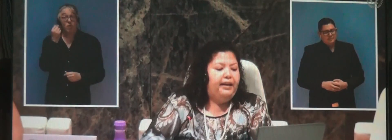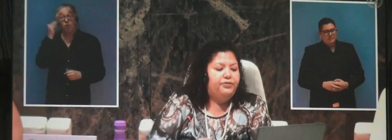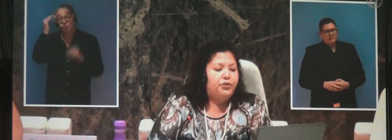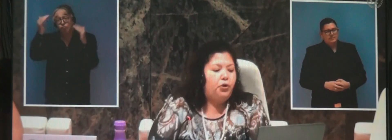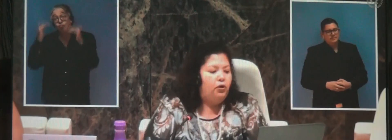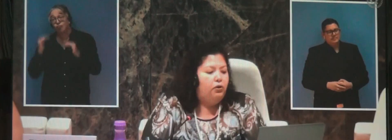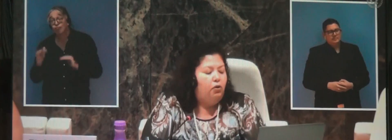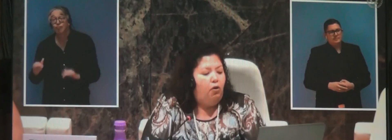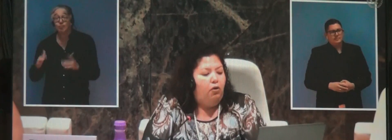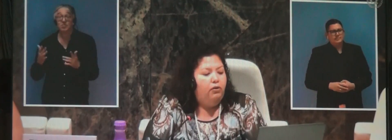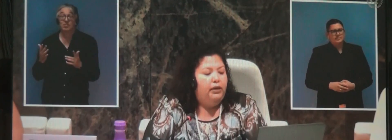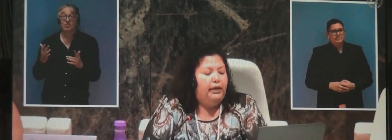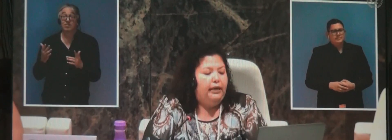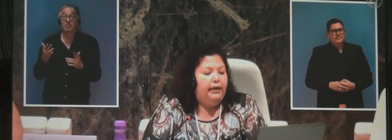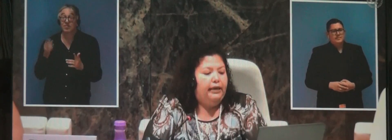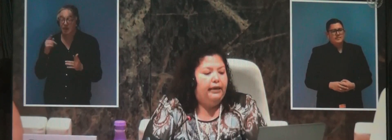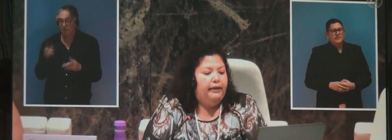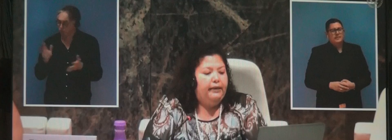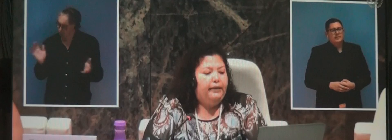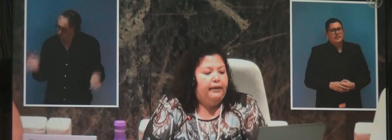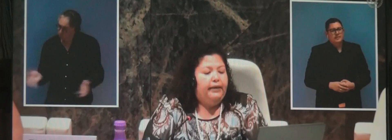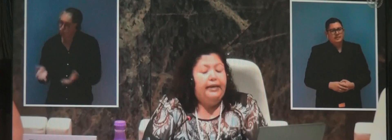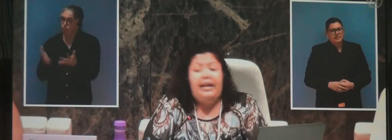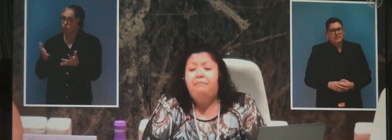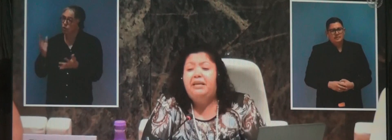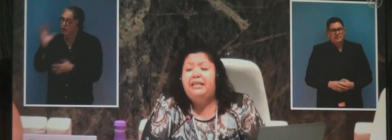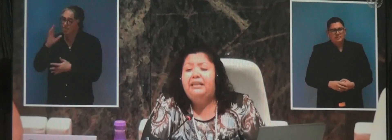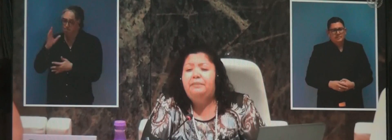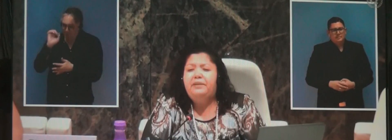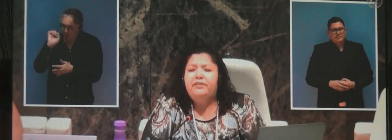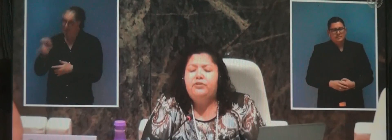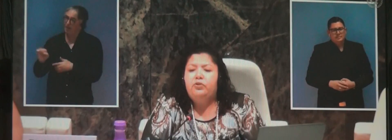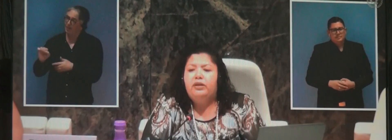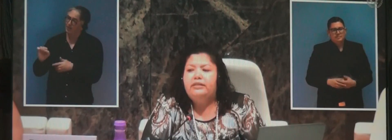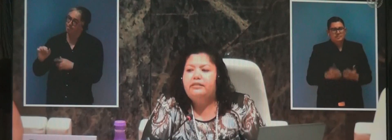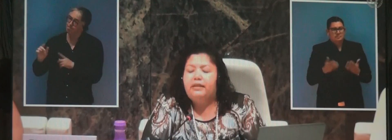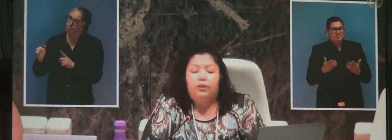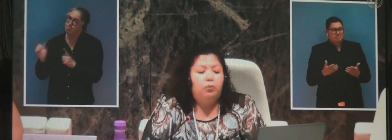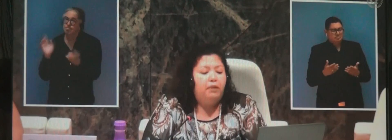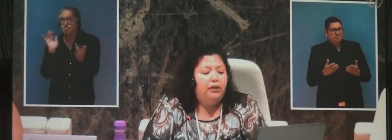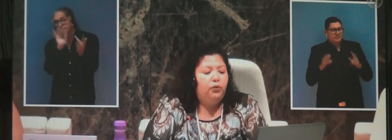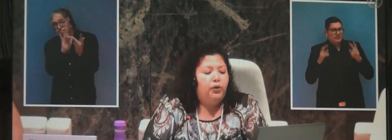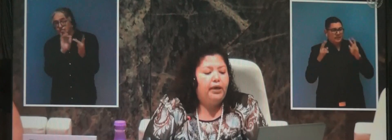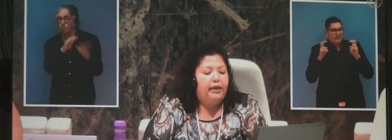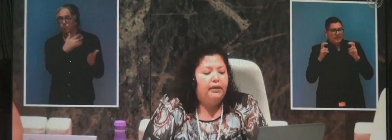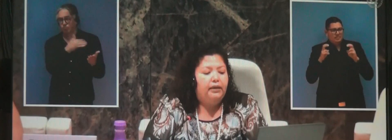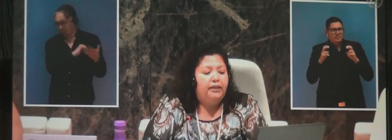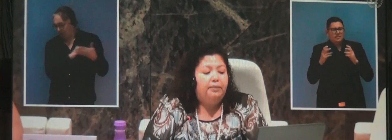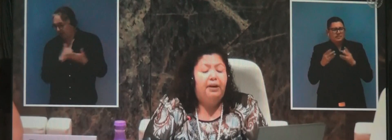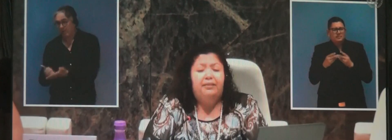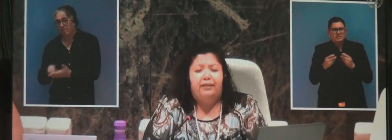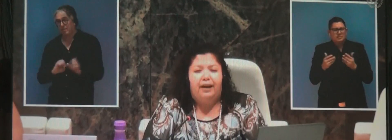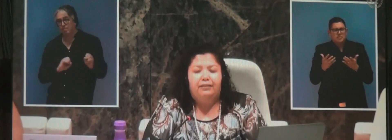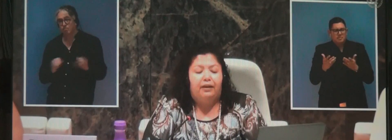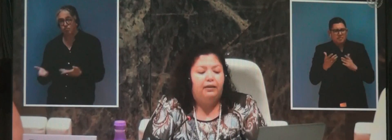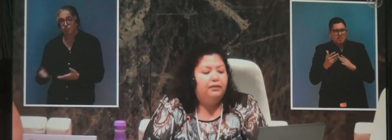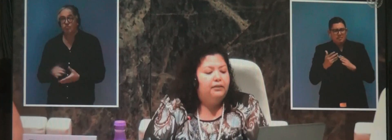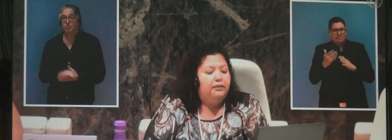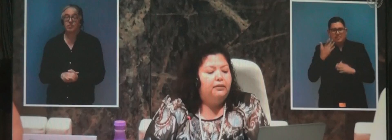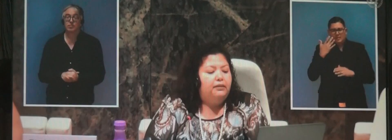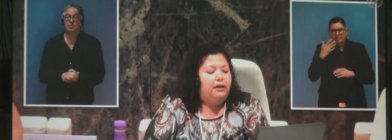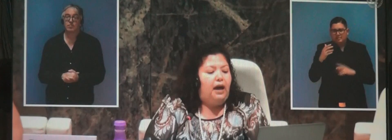En relación con las medidas de prevención que se están tomando en el tema de